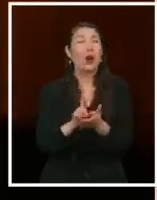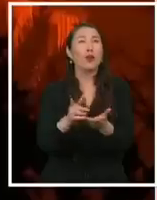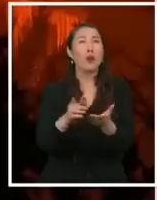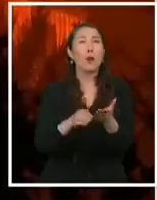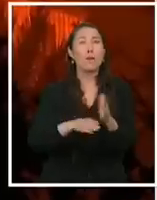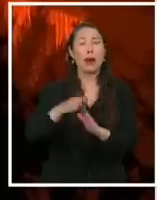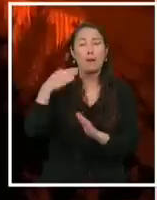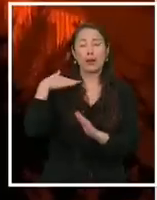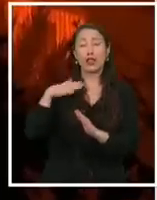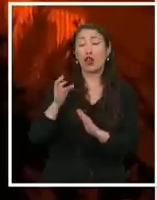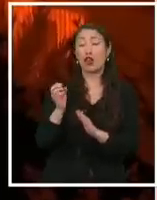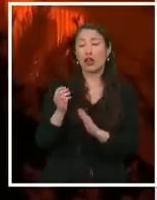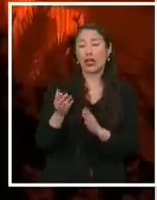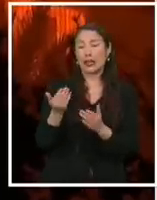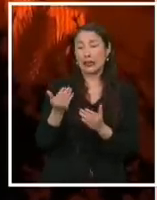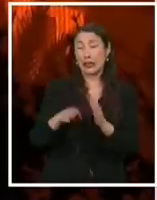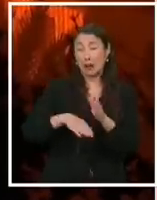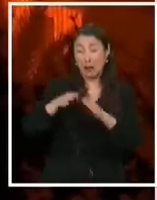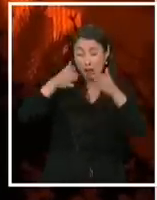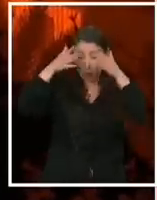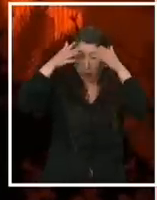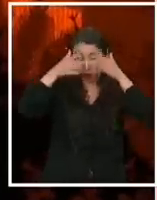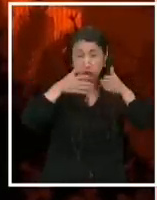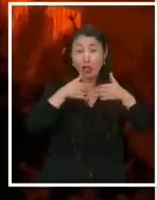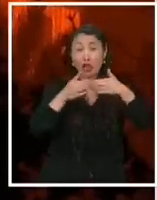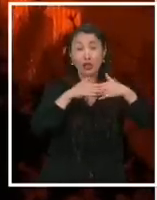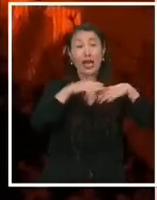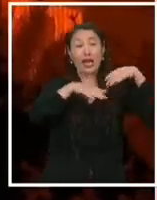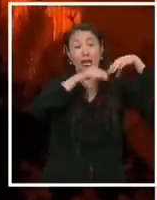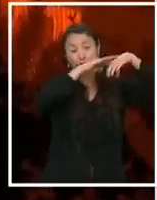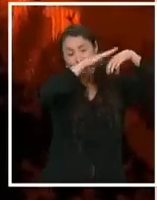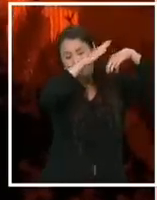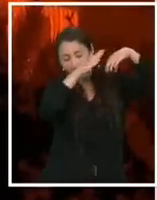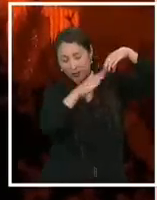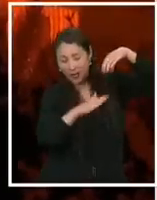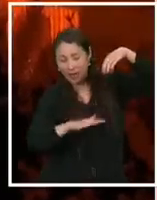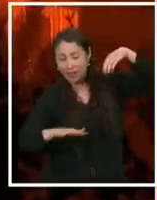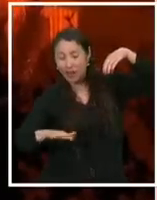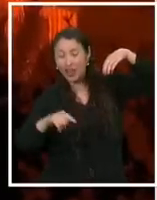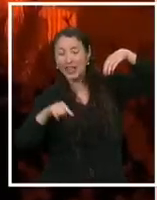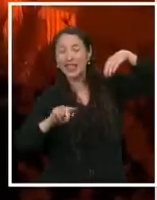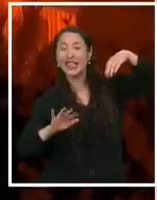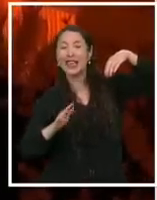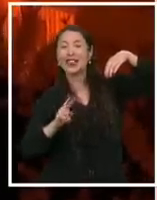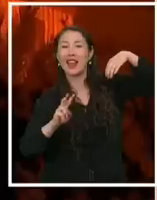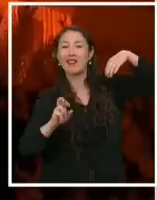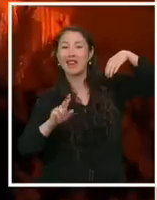el que está requiriendo mayor esfuerzo, es en la zona baja, en el sector de Quinta Vergara